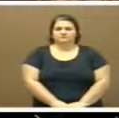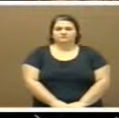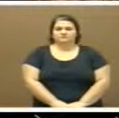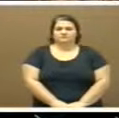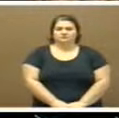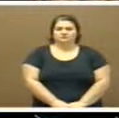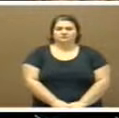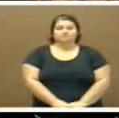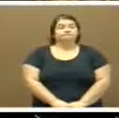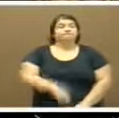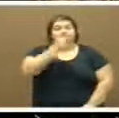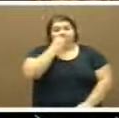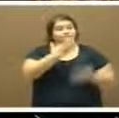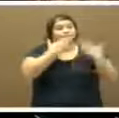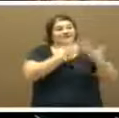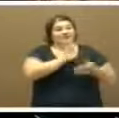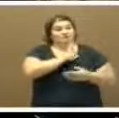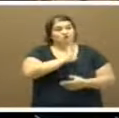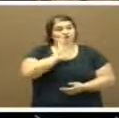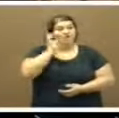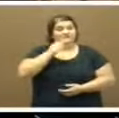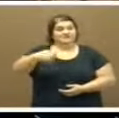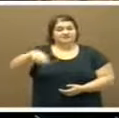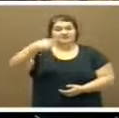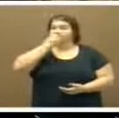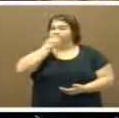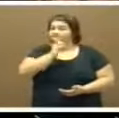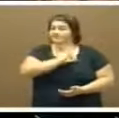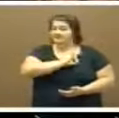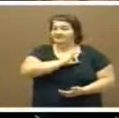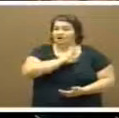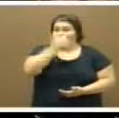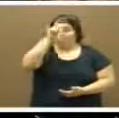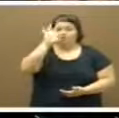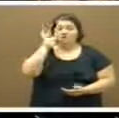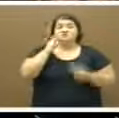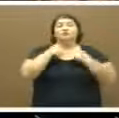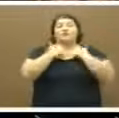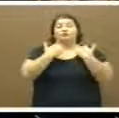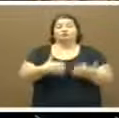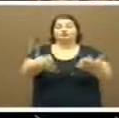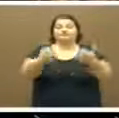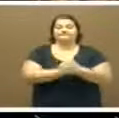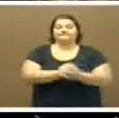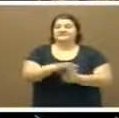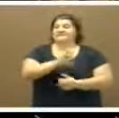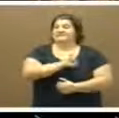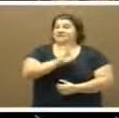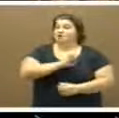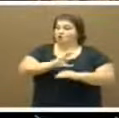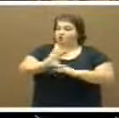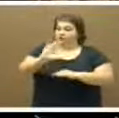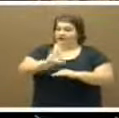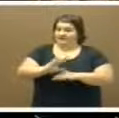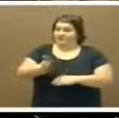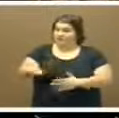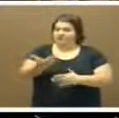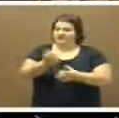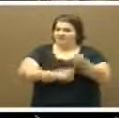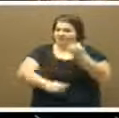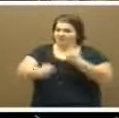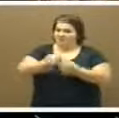Muy bien, muchas gracias señora presidenta, señoras, señores diputados, señor consejero de